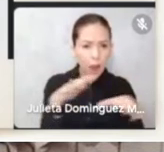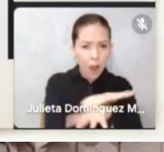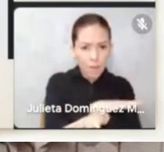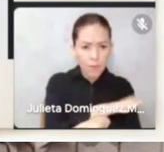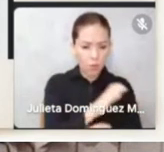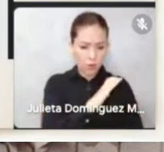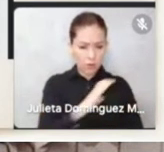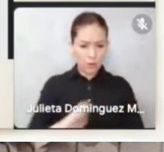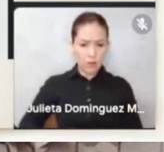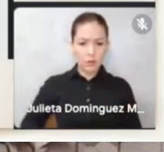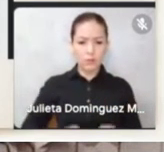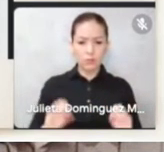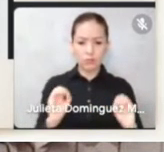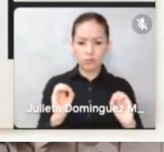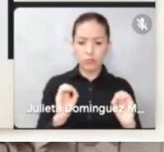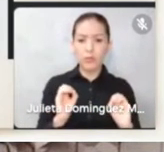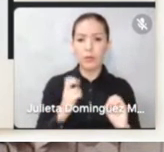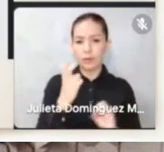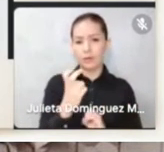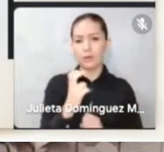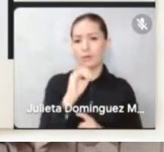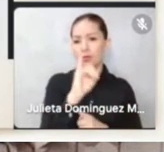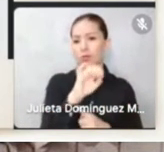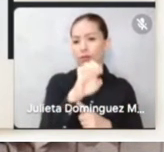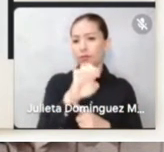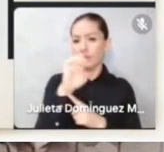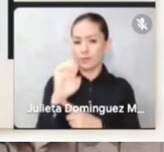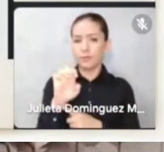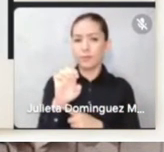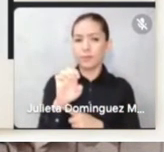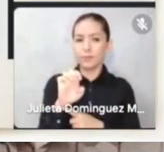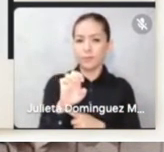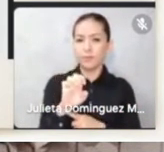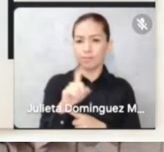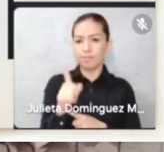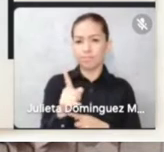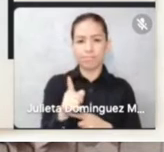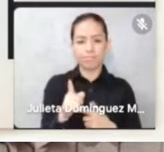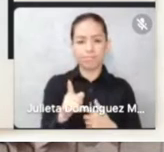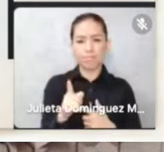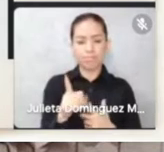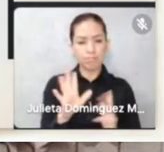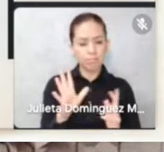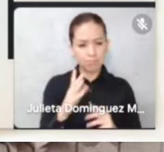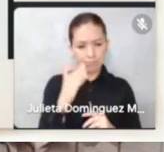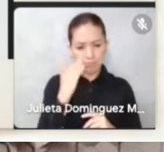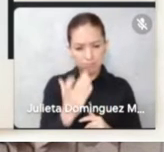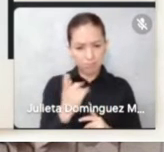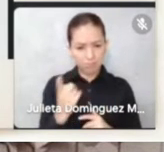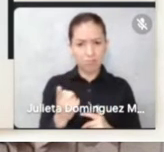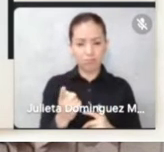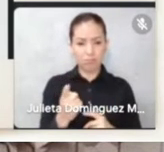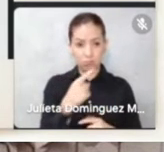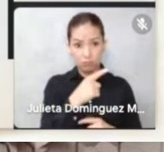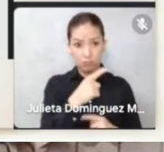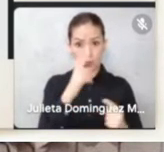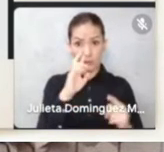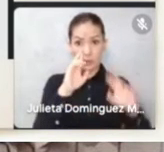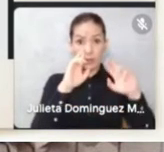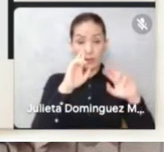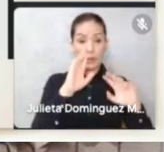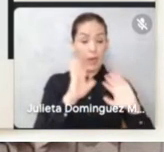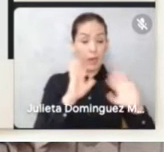de la información proporcionada por el Instituto Estatal Electoral se acreditó el hecho de que en realidad no renunciaron a su